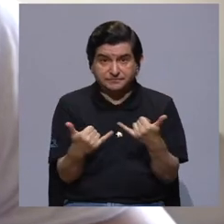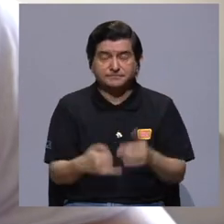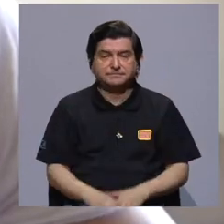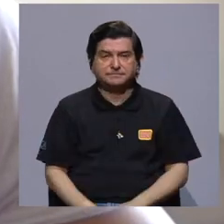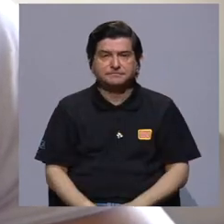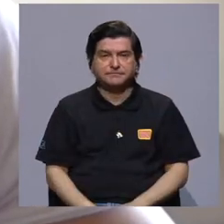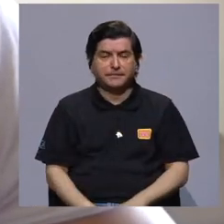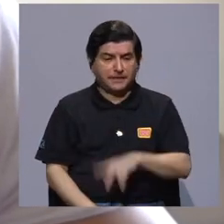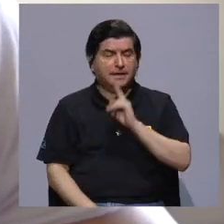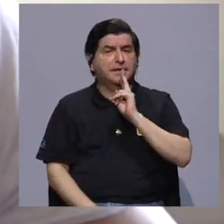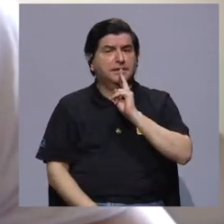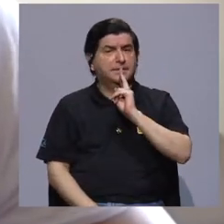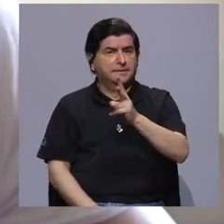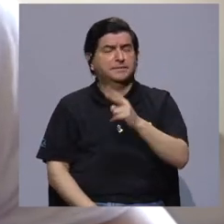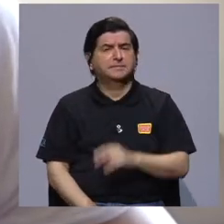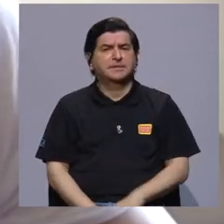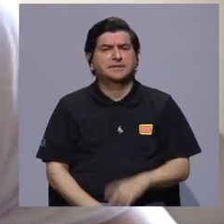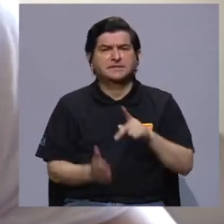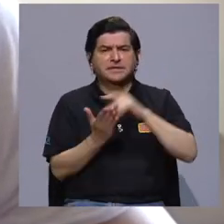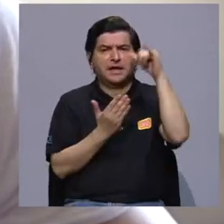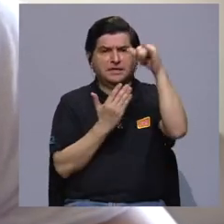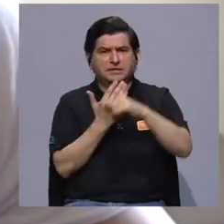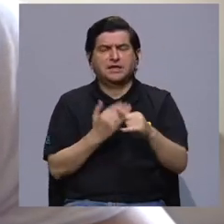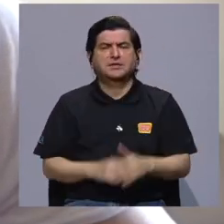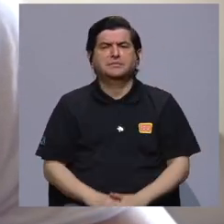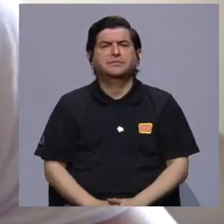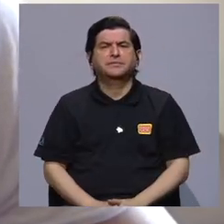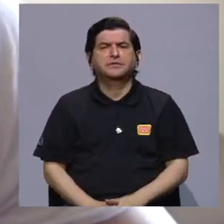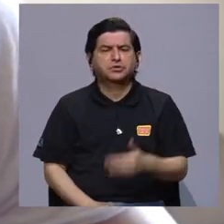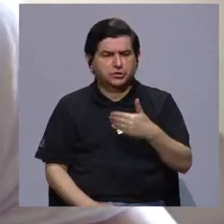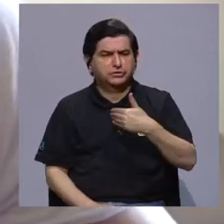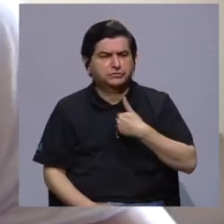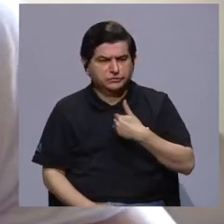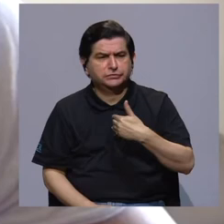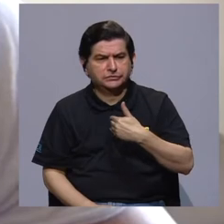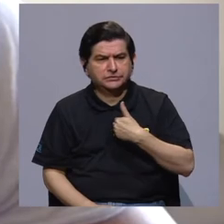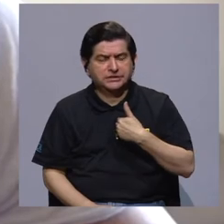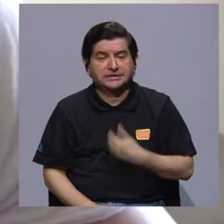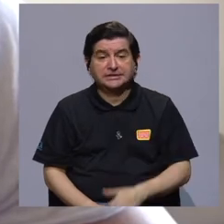actualmente, ciertamente, el proyecto le tocó vivir